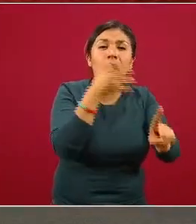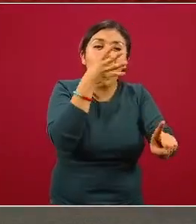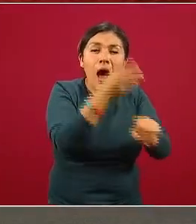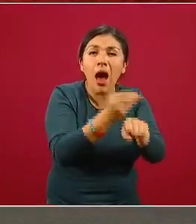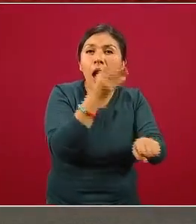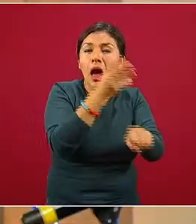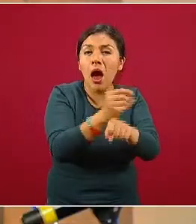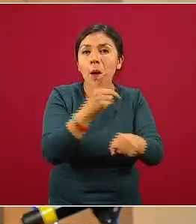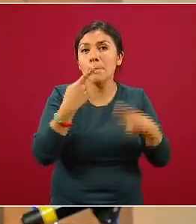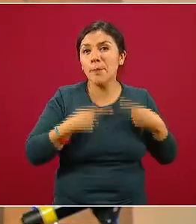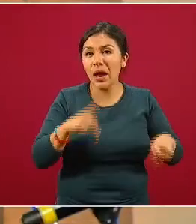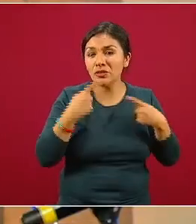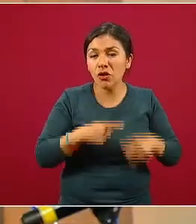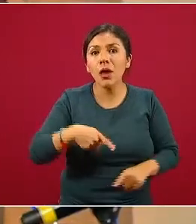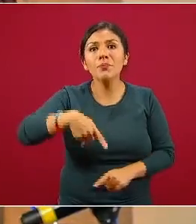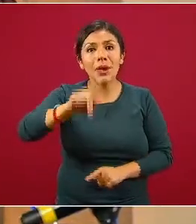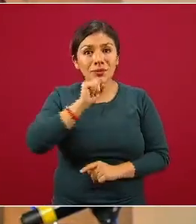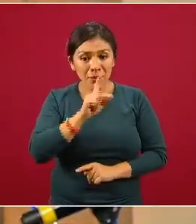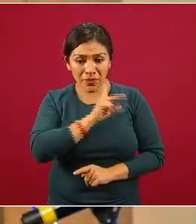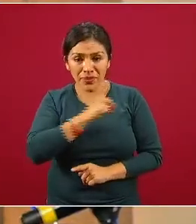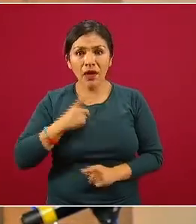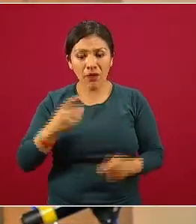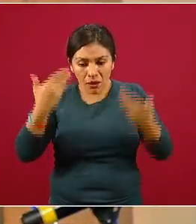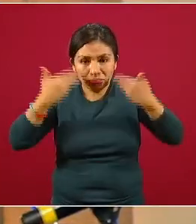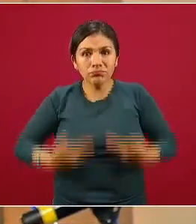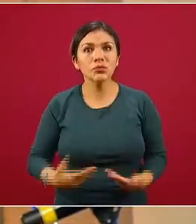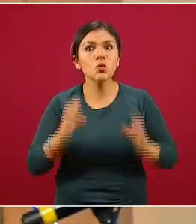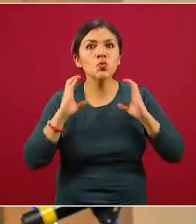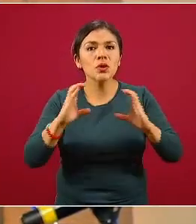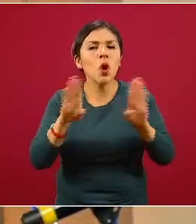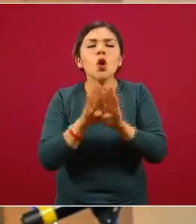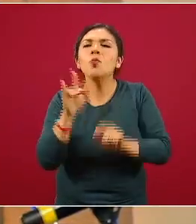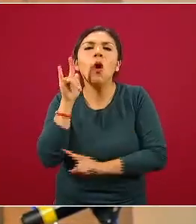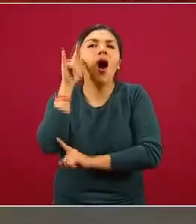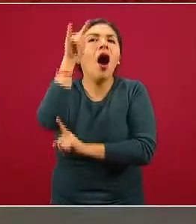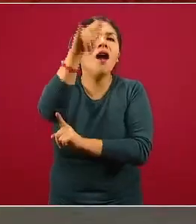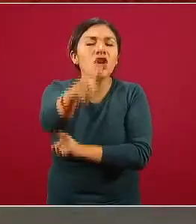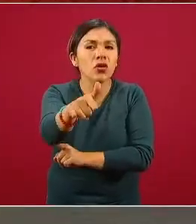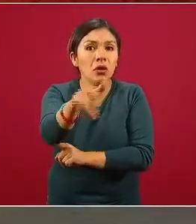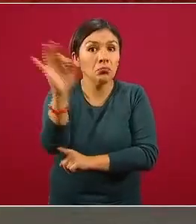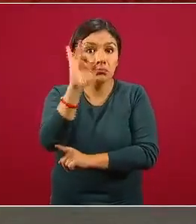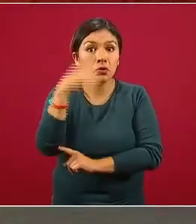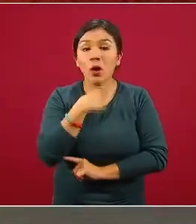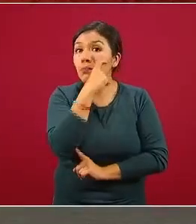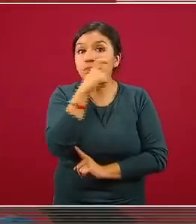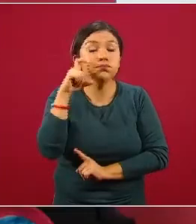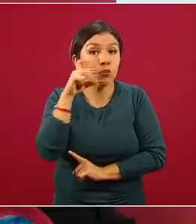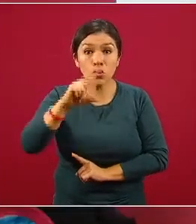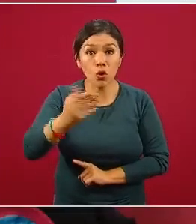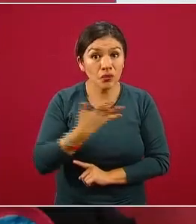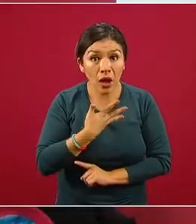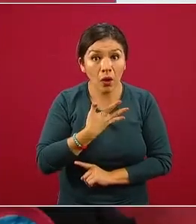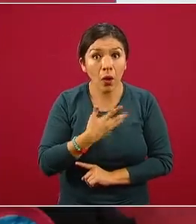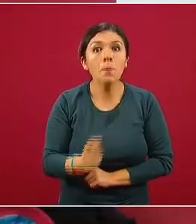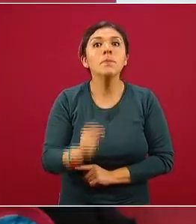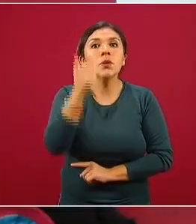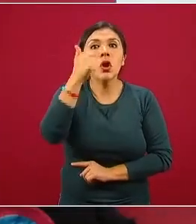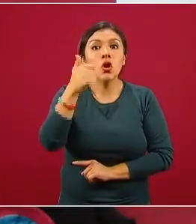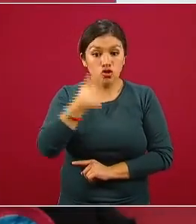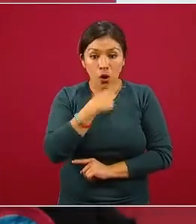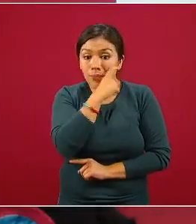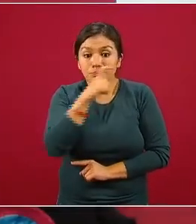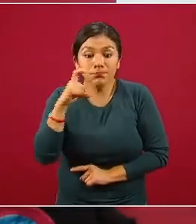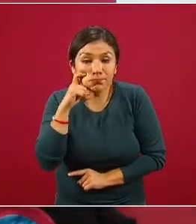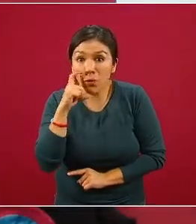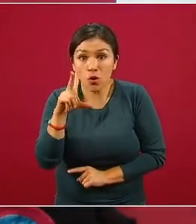pacientes. Pero necesitamos cuidarnos de nosotros, ¿no? Como en los aviones. Si no me pongo la mascarilla, primero, ¿cómo se la voy a poner